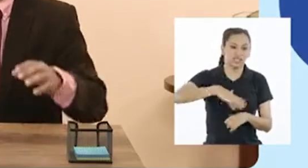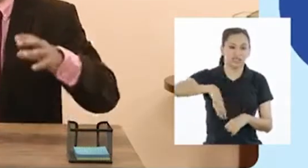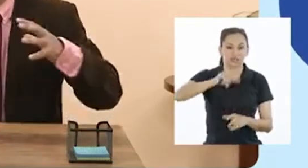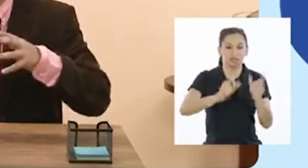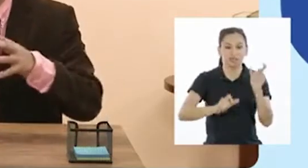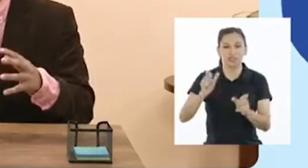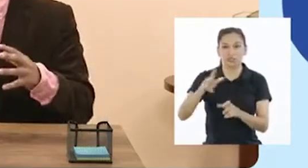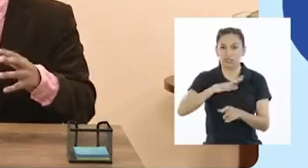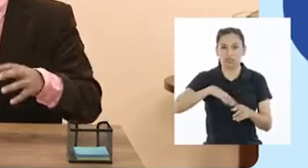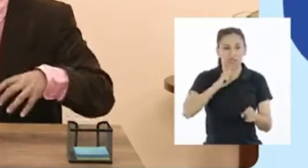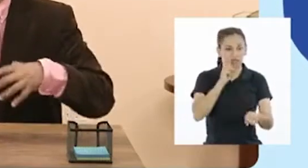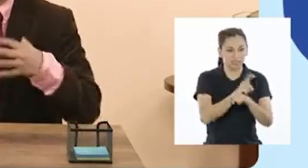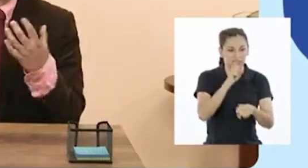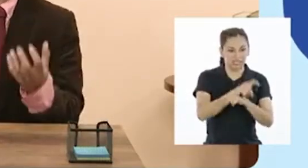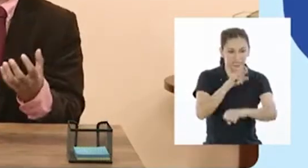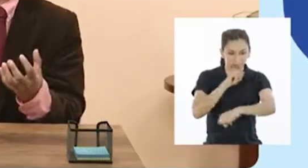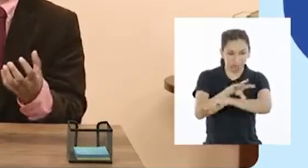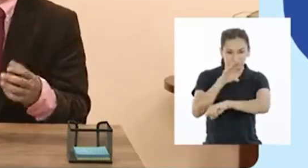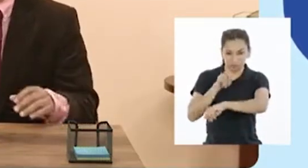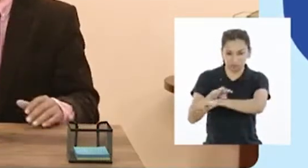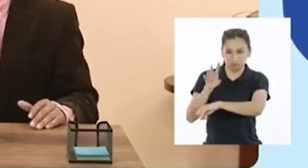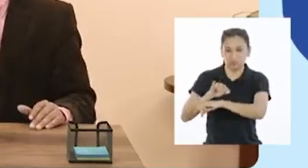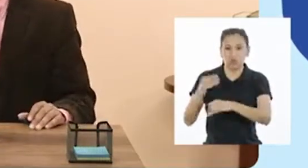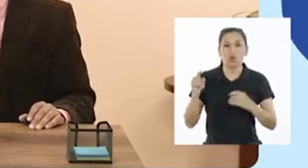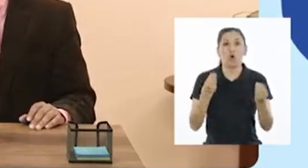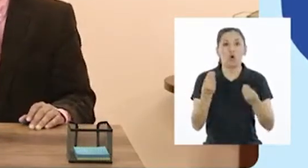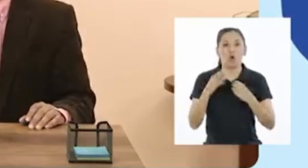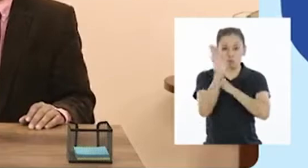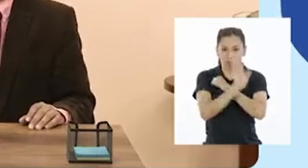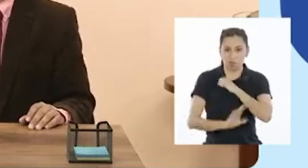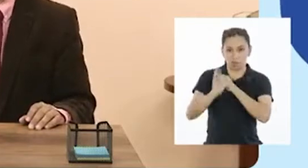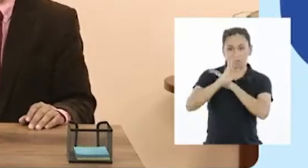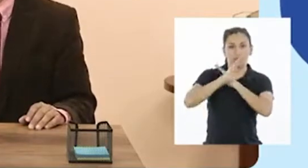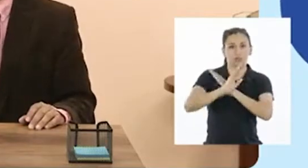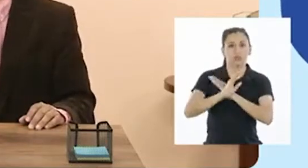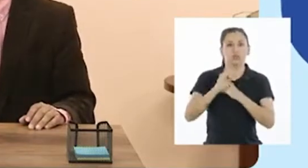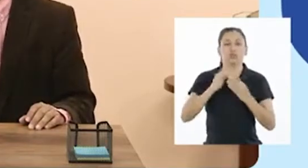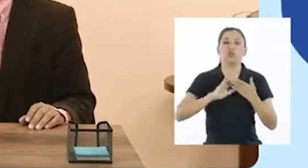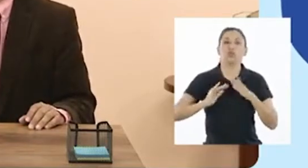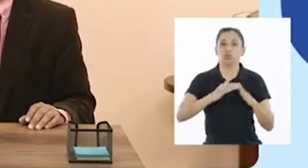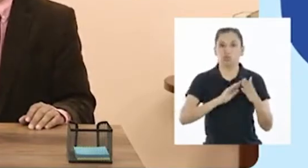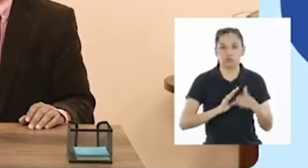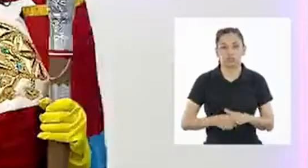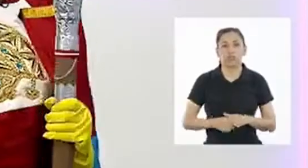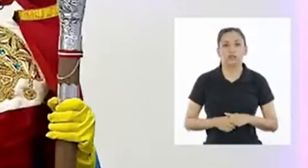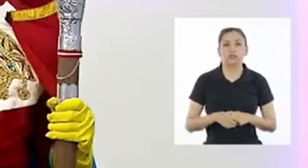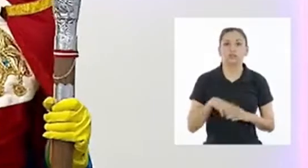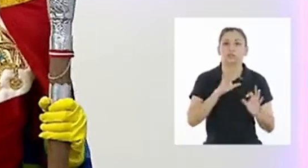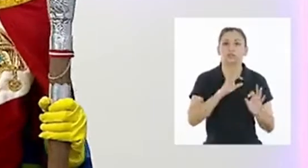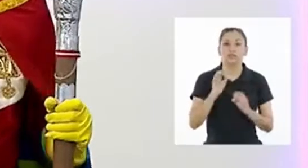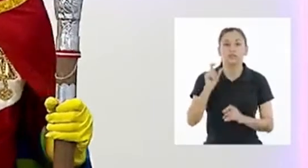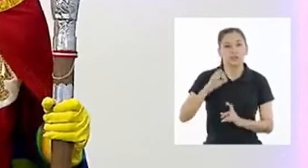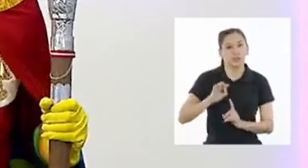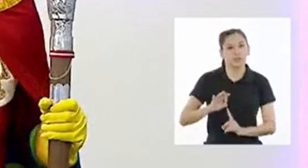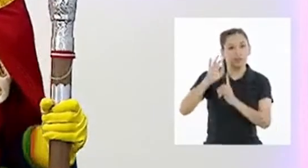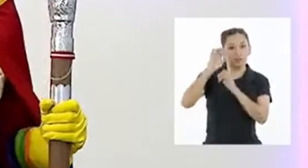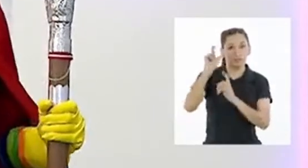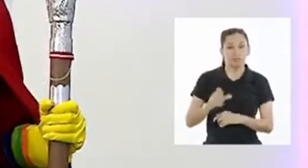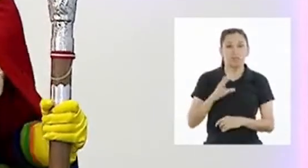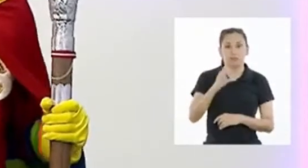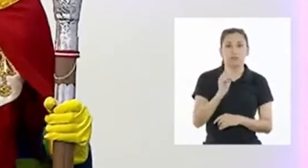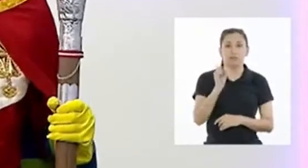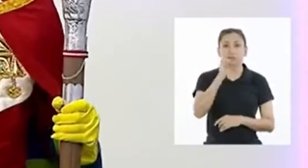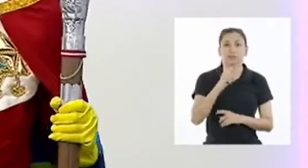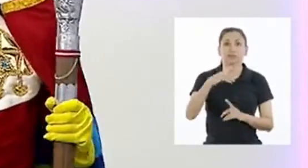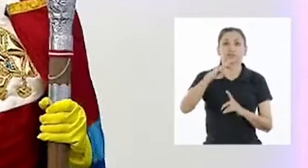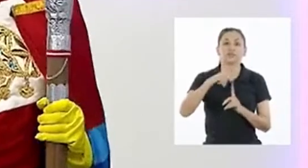vecinales, organizándolos y capacitándolos en la prevención comunitaria del delito. Según los especialistas Costa